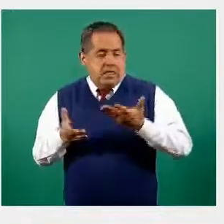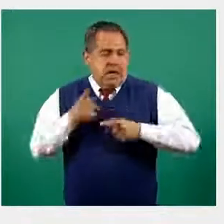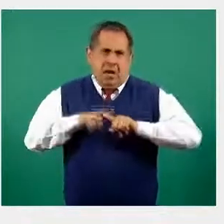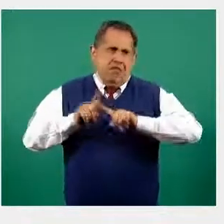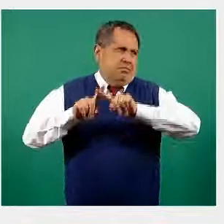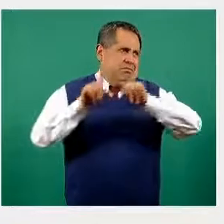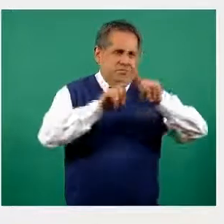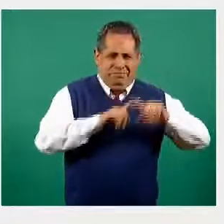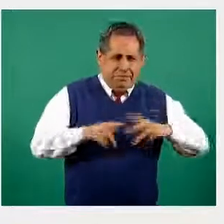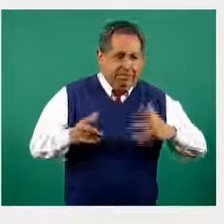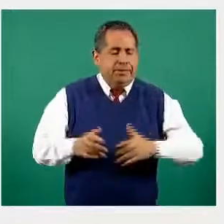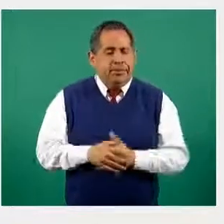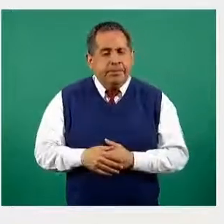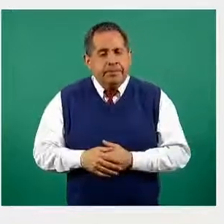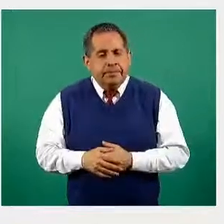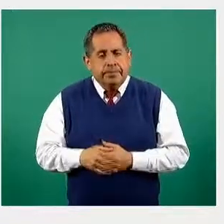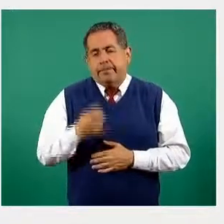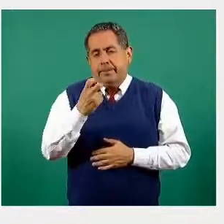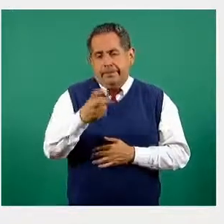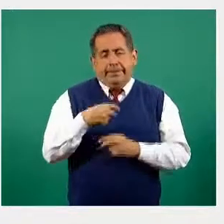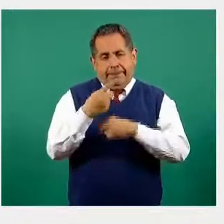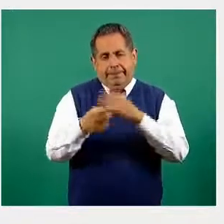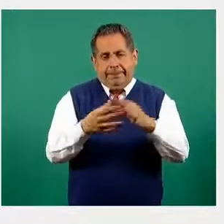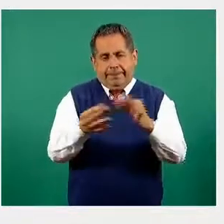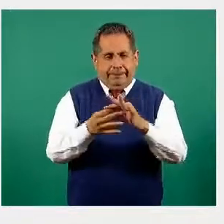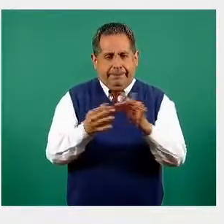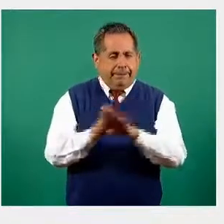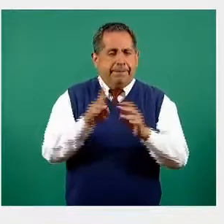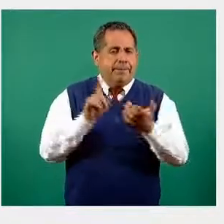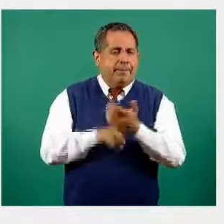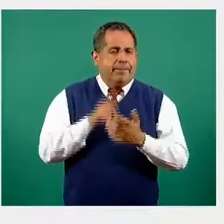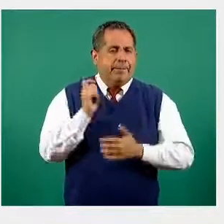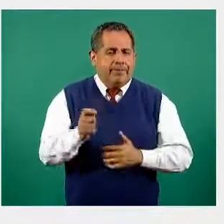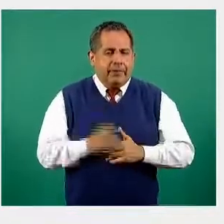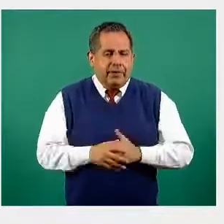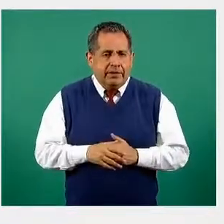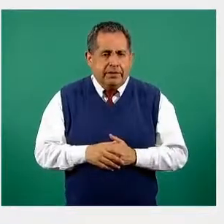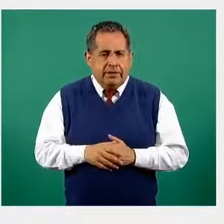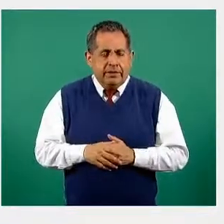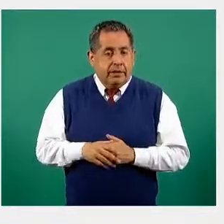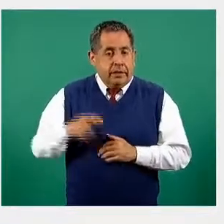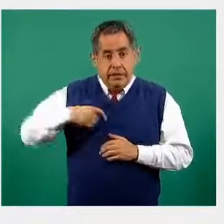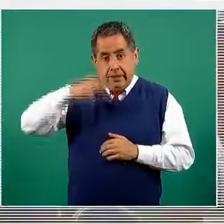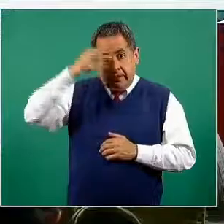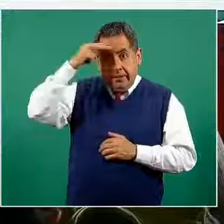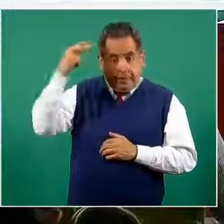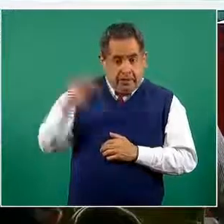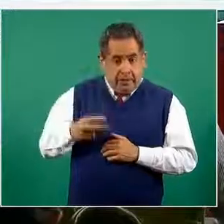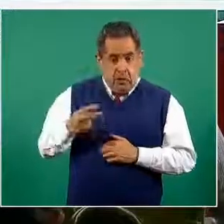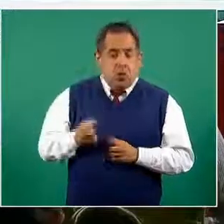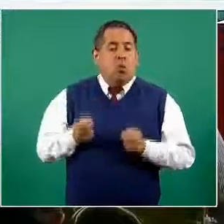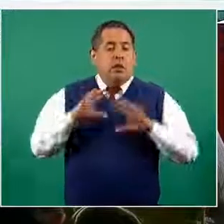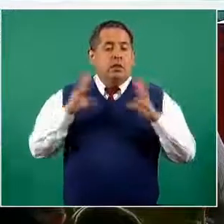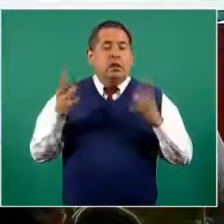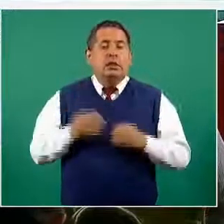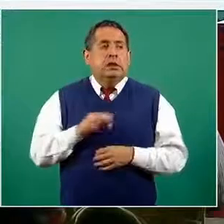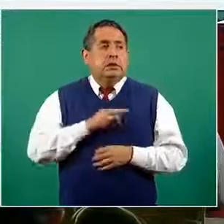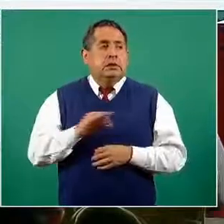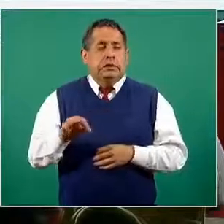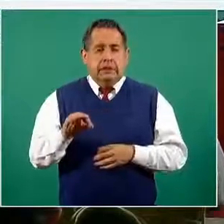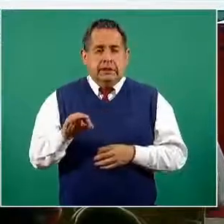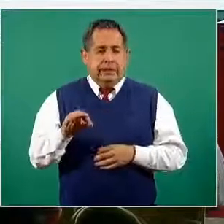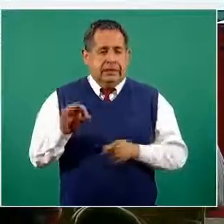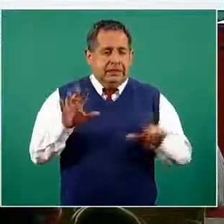para comentarles que, bueno, hemos hasta el momento llevado a cabo en el país ya casi cerca